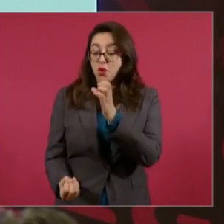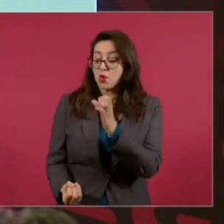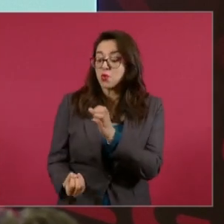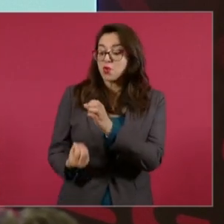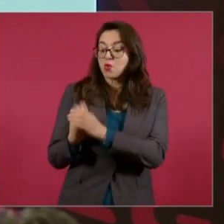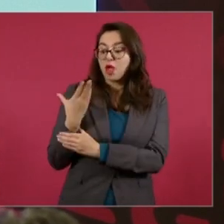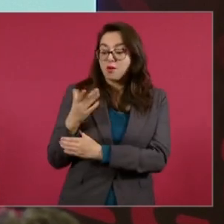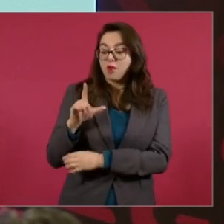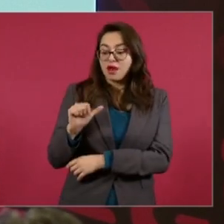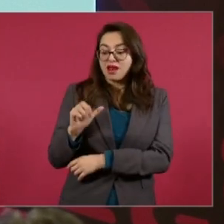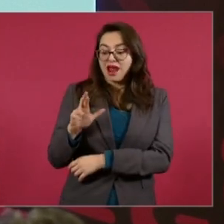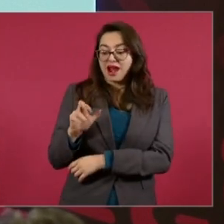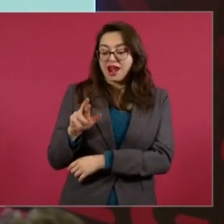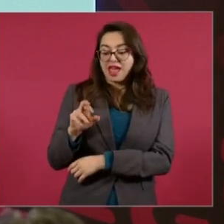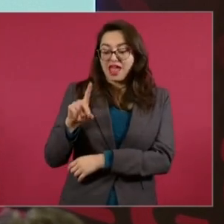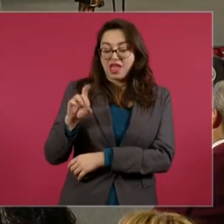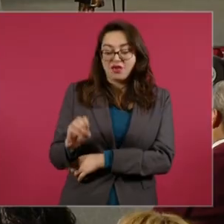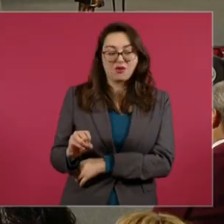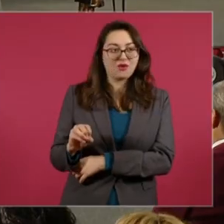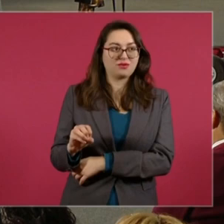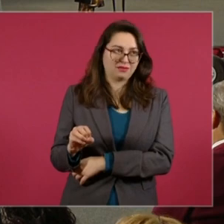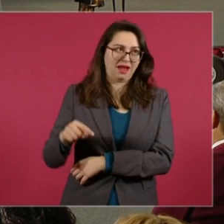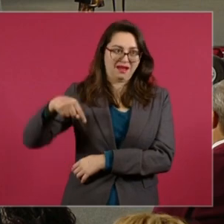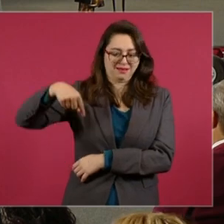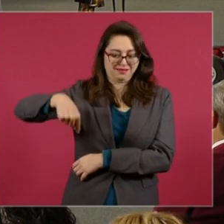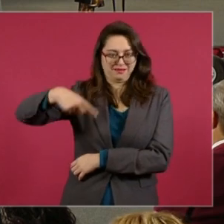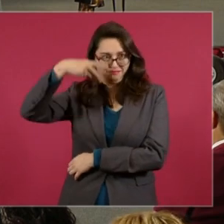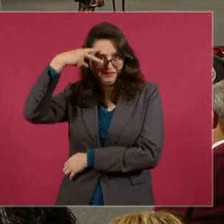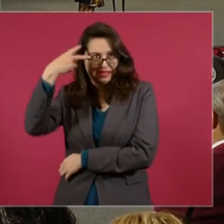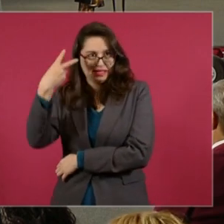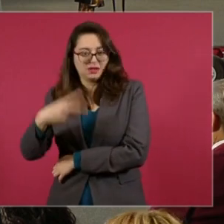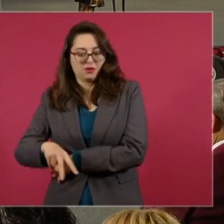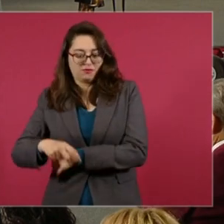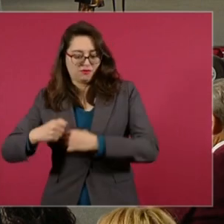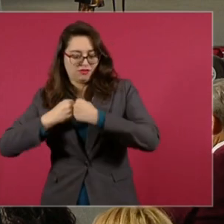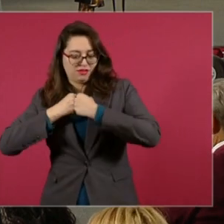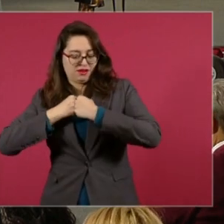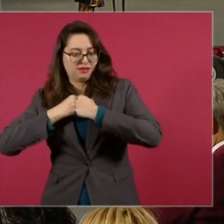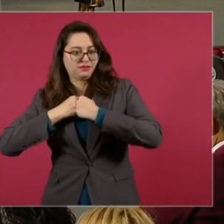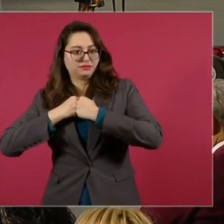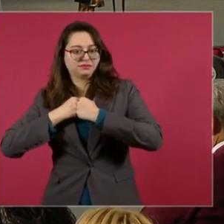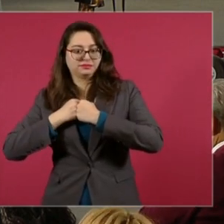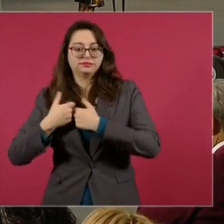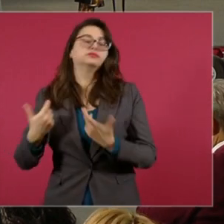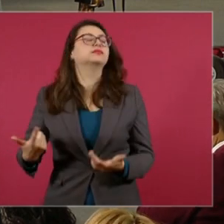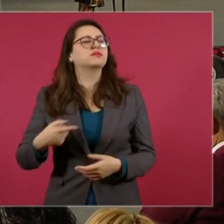Laredo. ¿Será que eso lo sabe el gobernador de Texas?